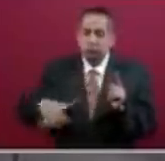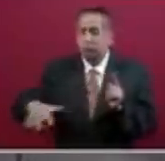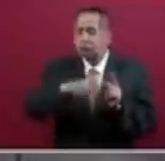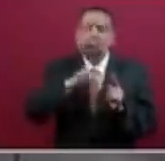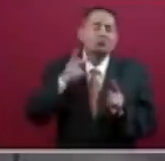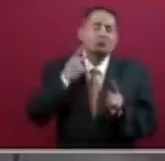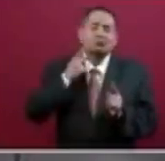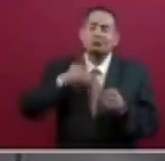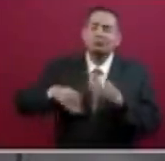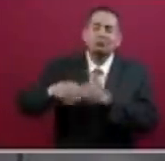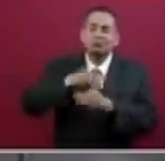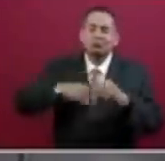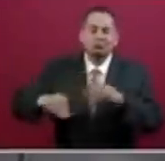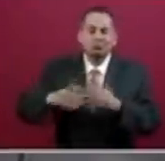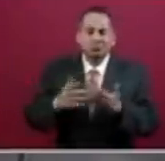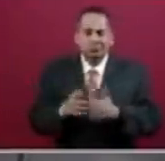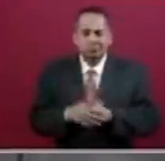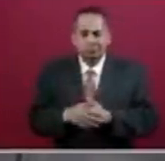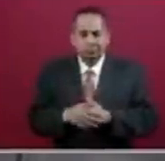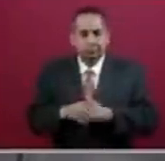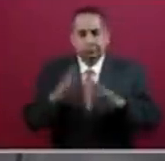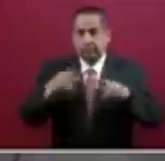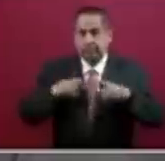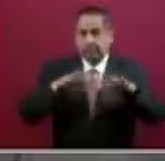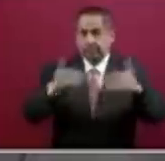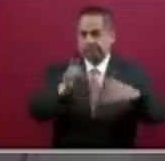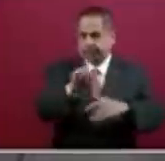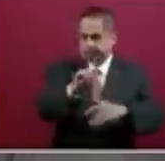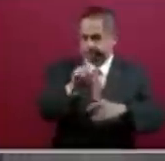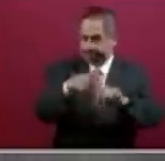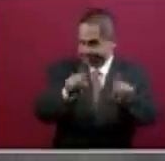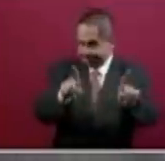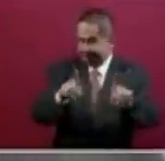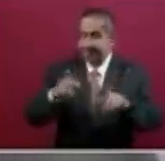política, no así en el pueblo,